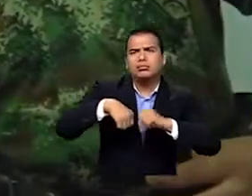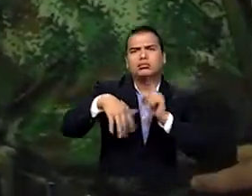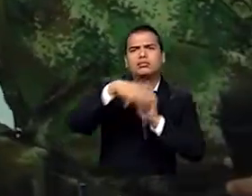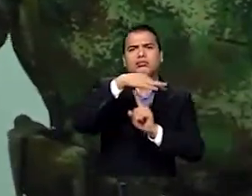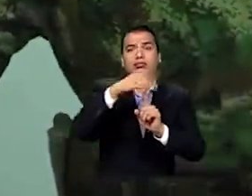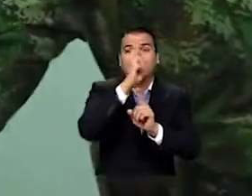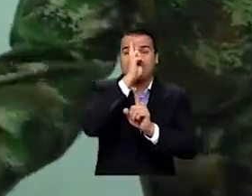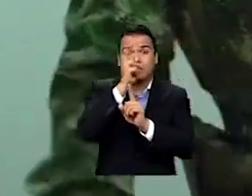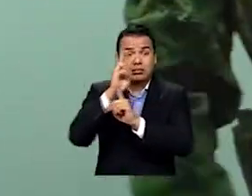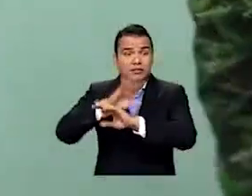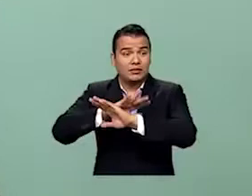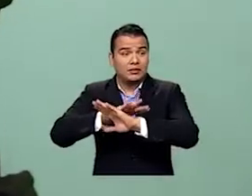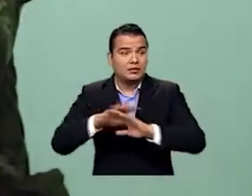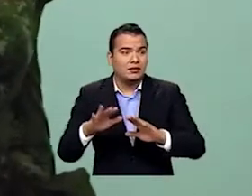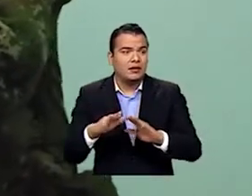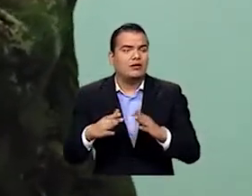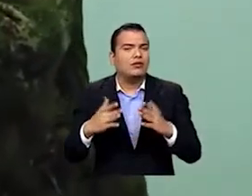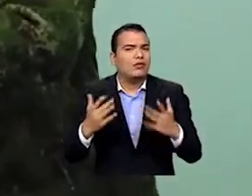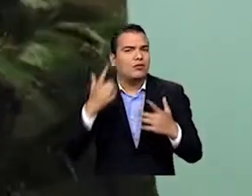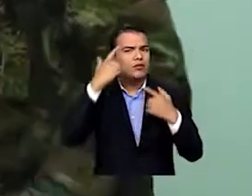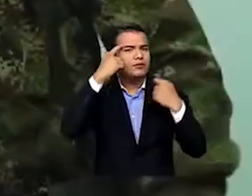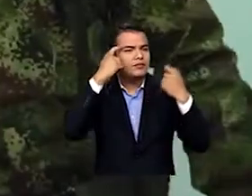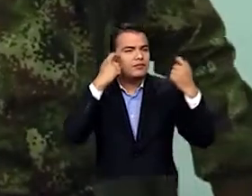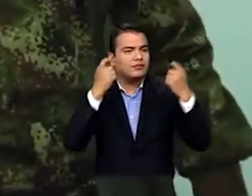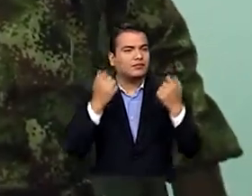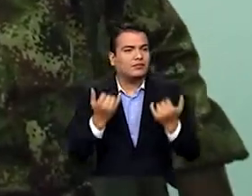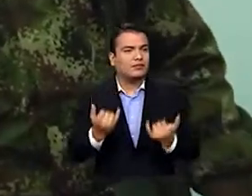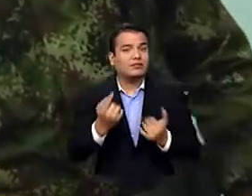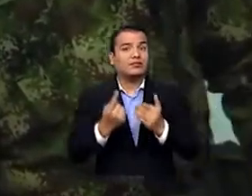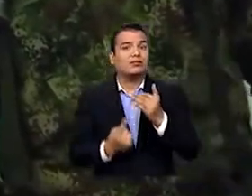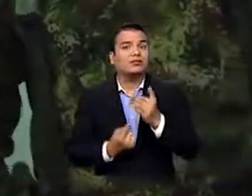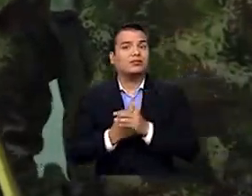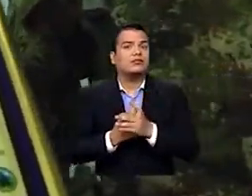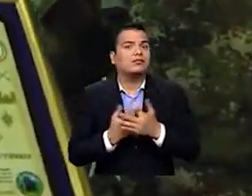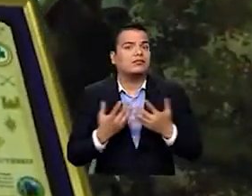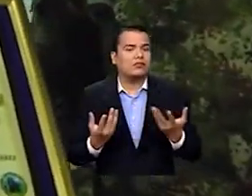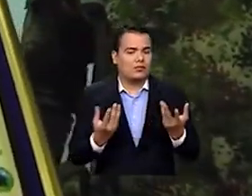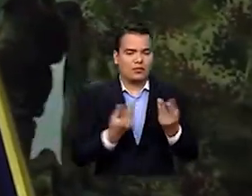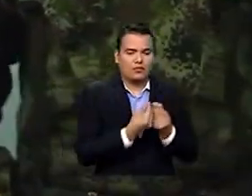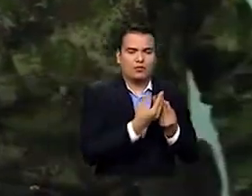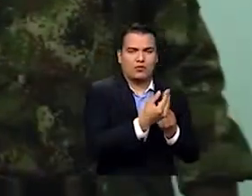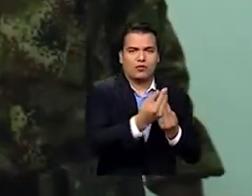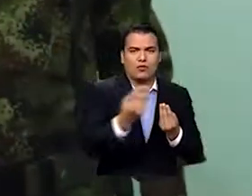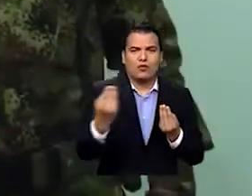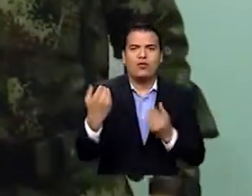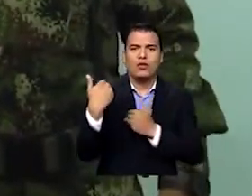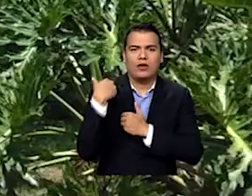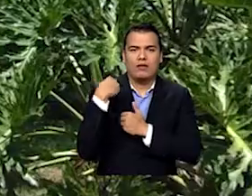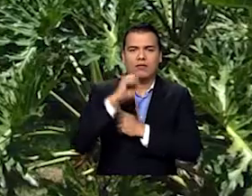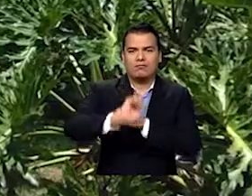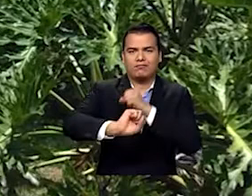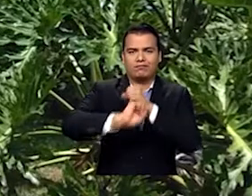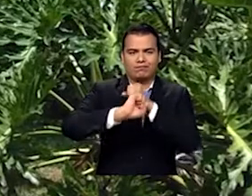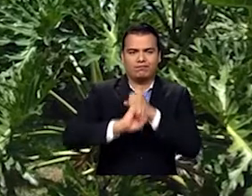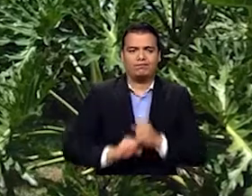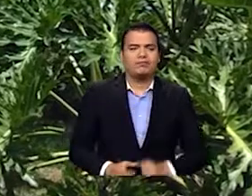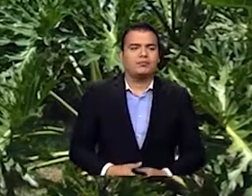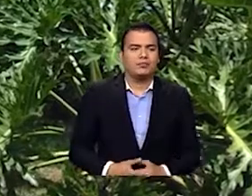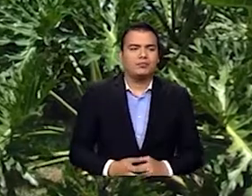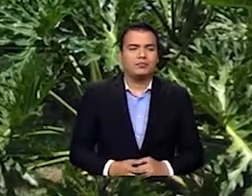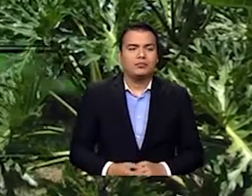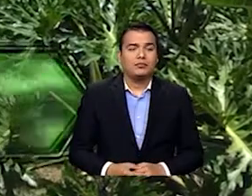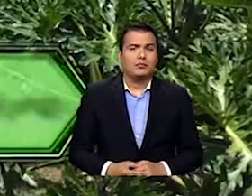en el territorio a través de la implementación de acciones conjuntas y coordinadas con los actores que fungen como compromisarios. Este compromiso